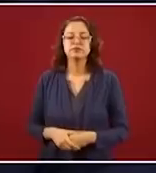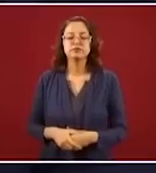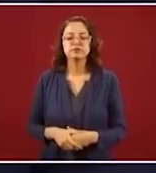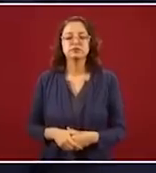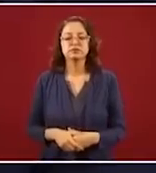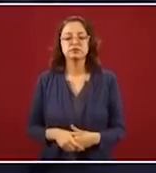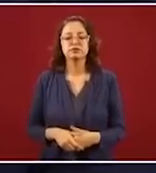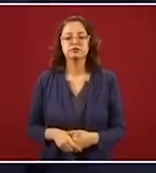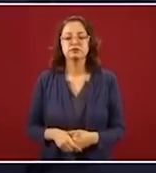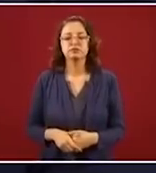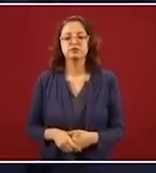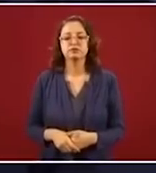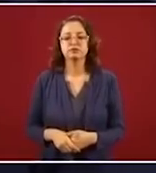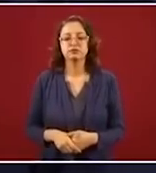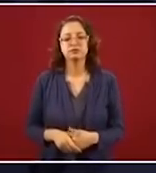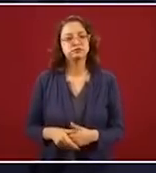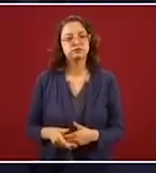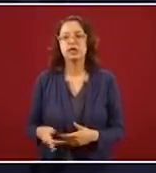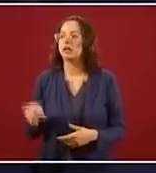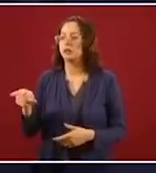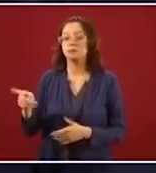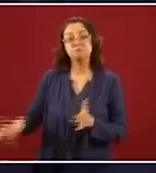siendo inspeccionado.